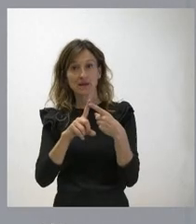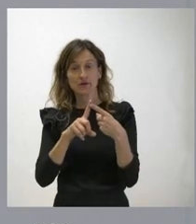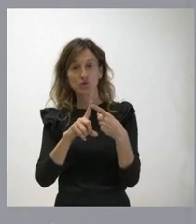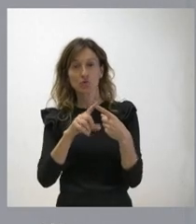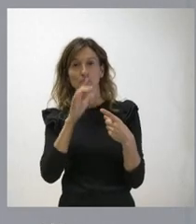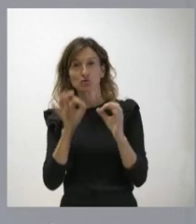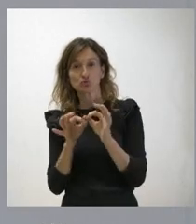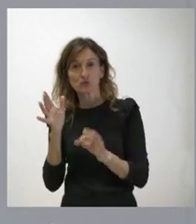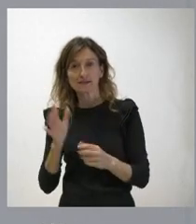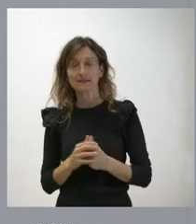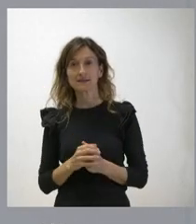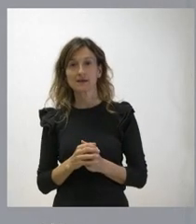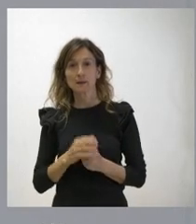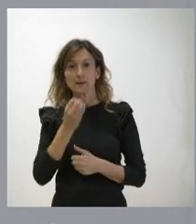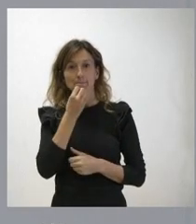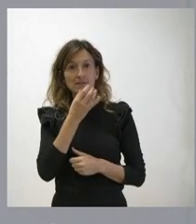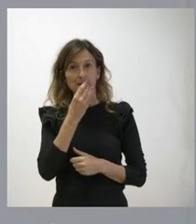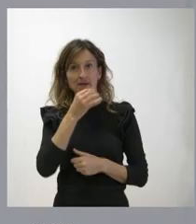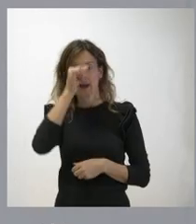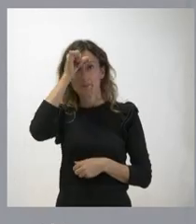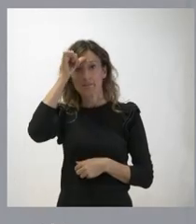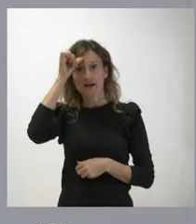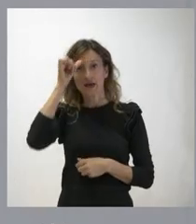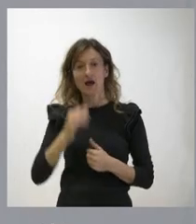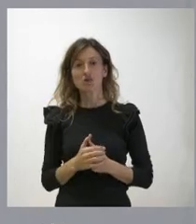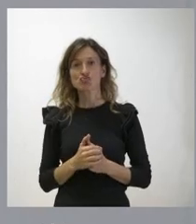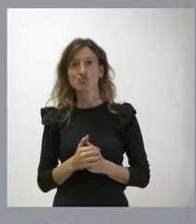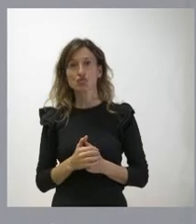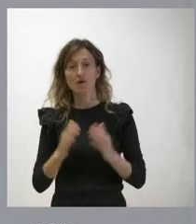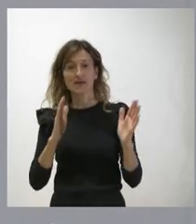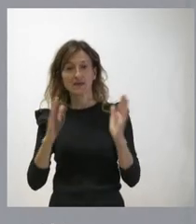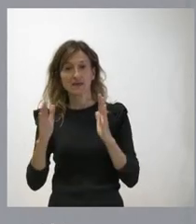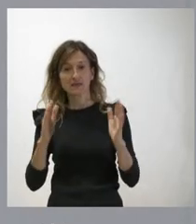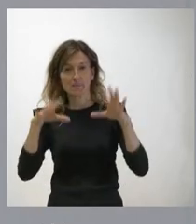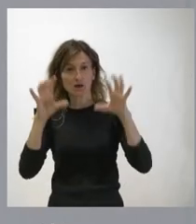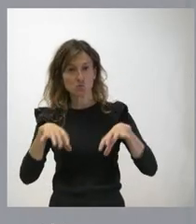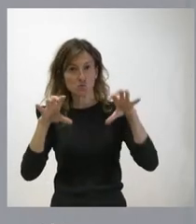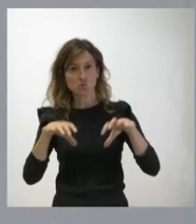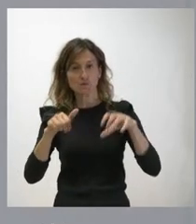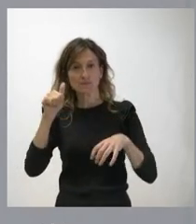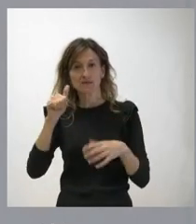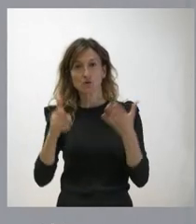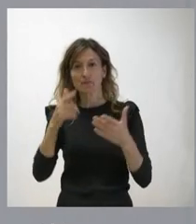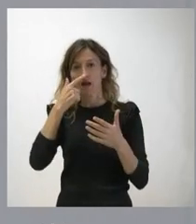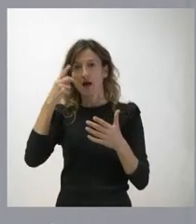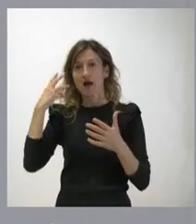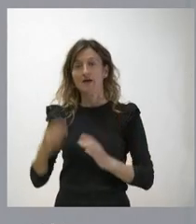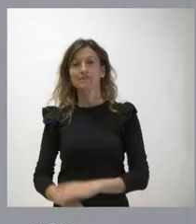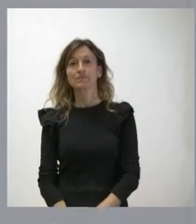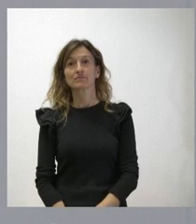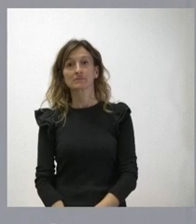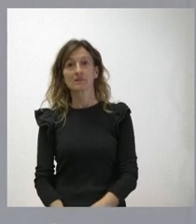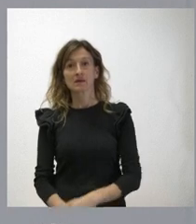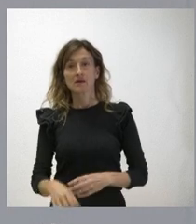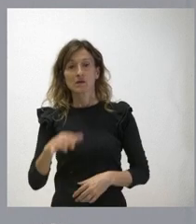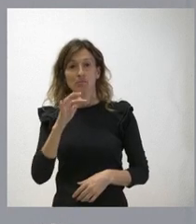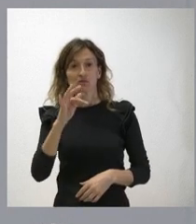diría yo una primavera y un verano con algunas etapas algo más lluviosas que en otros años lo cual ha sido muy bueno para